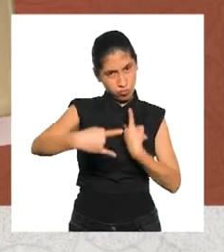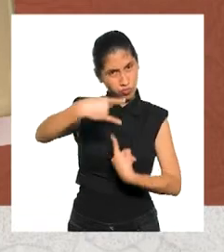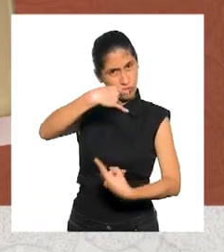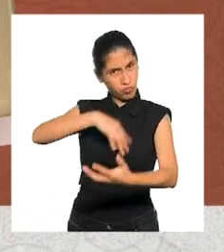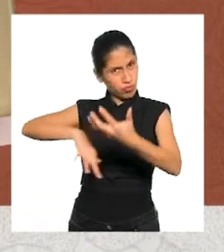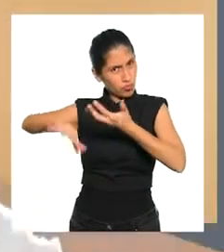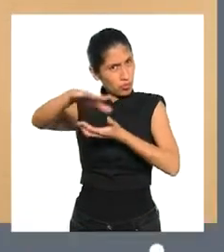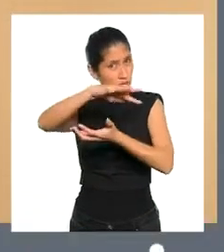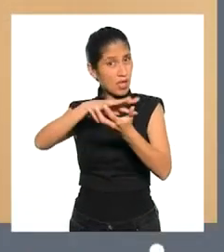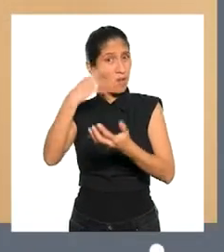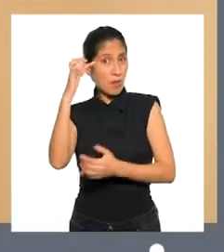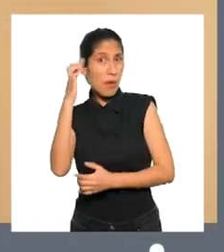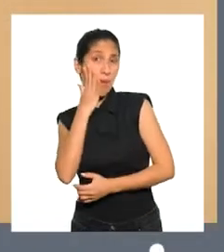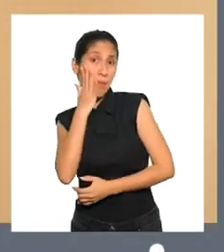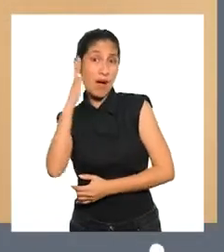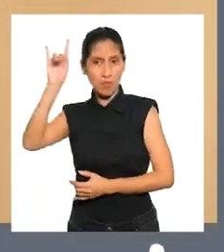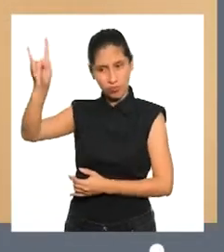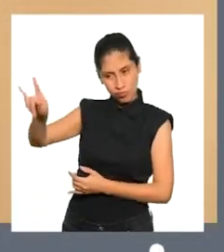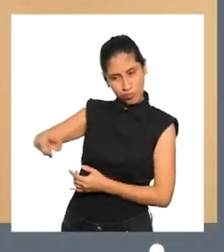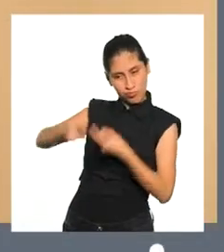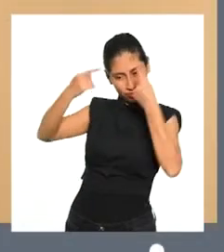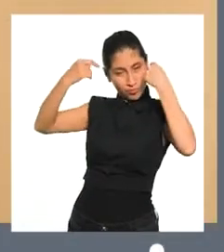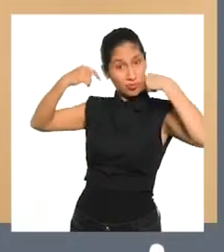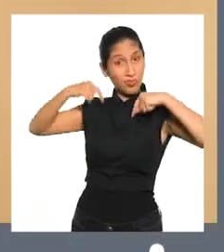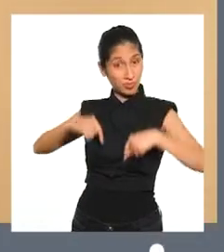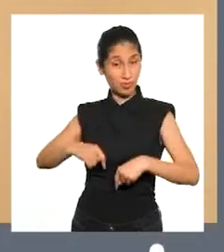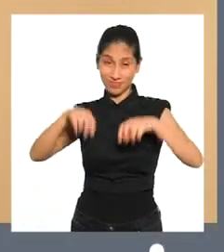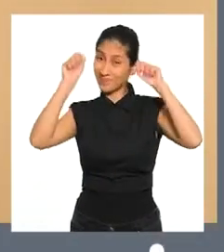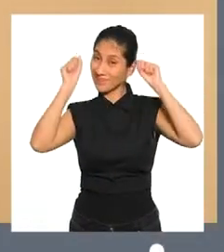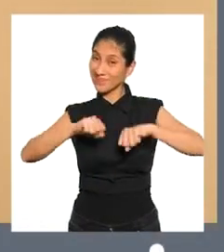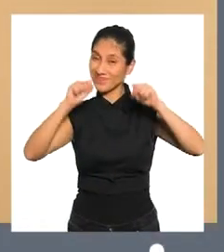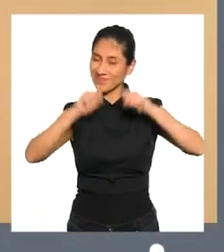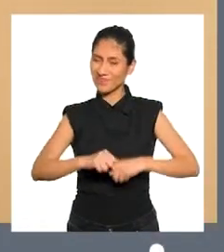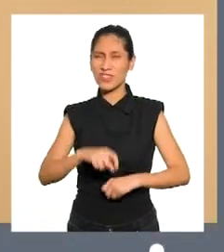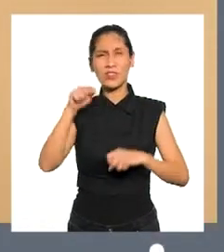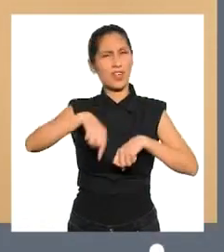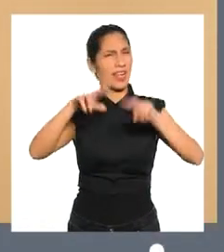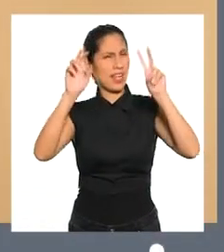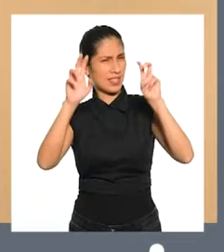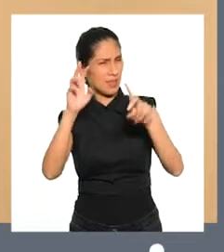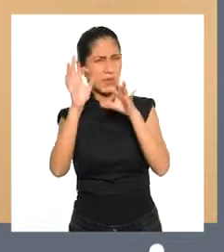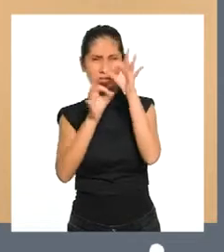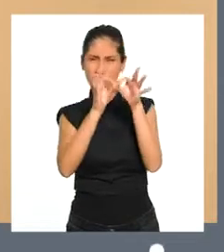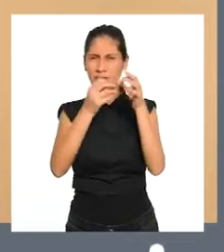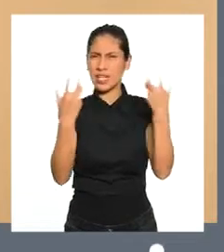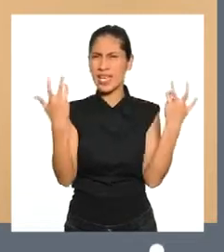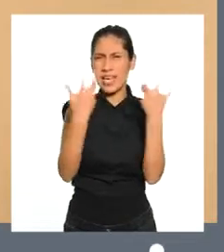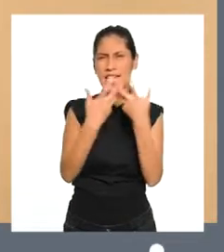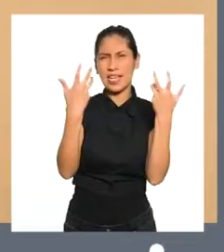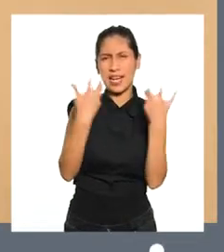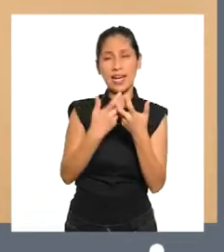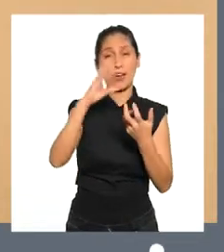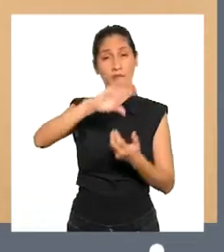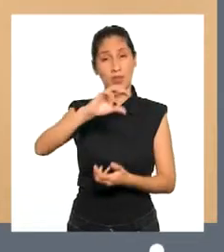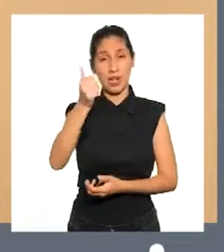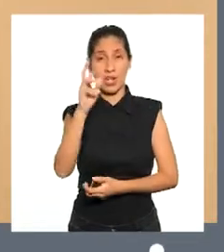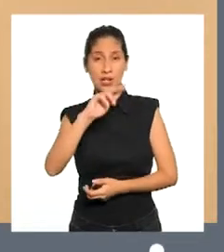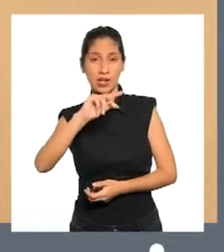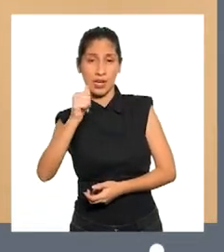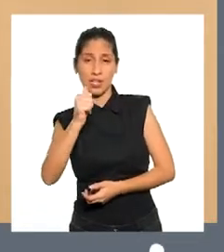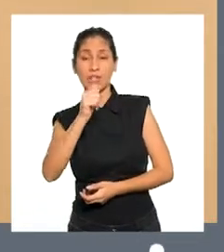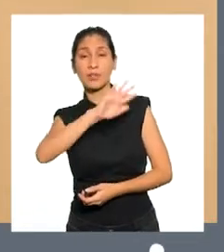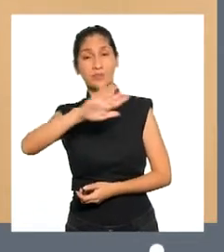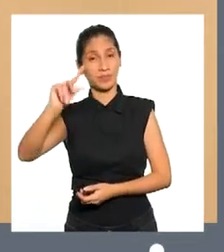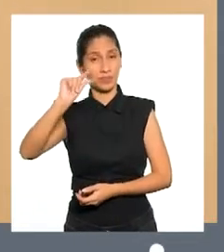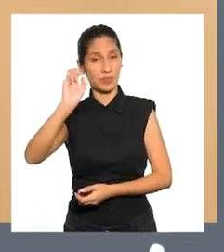nuestros padres. Excelente, Mario y Brigitte. Justo el tema que abordaremos está relacionado con la carga genética.